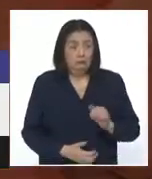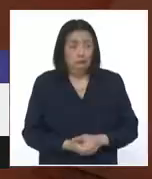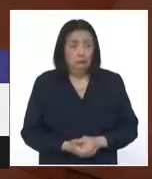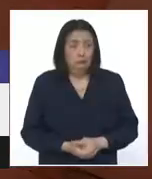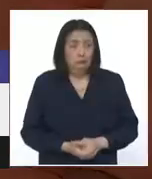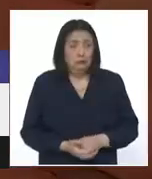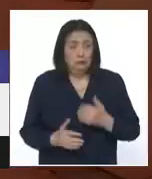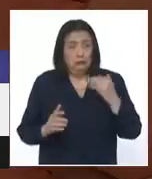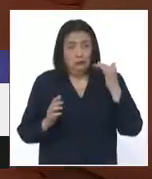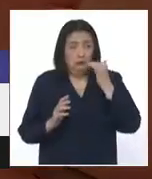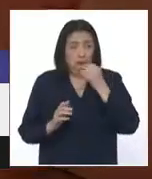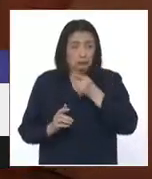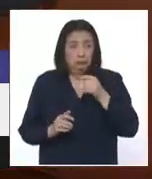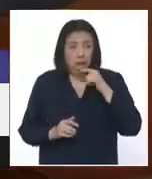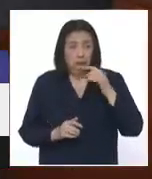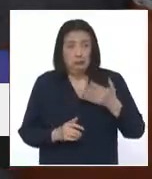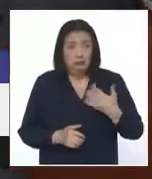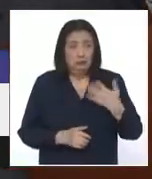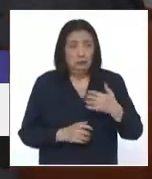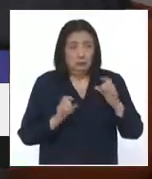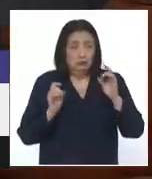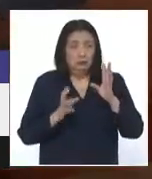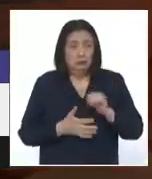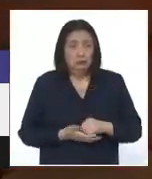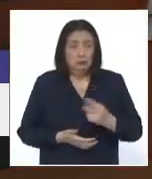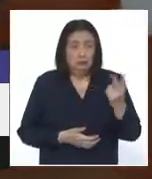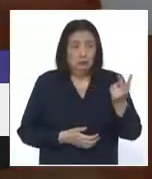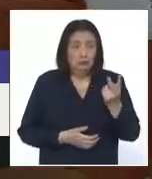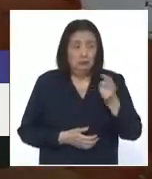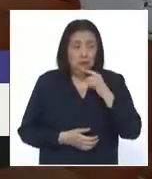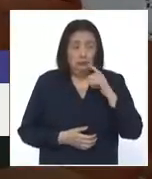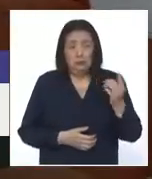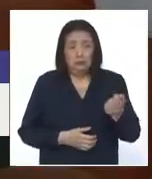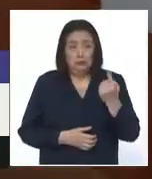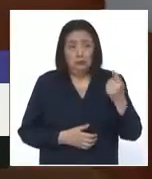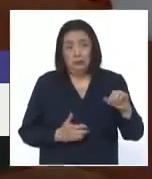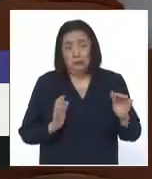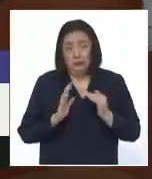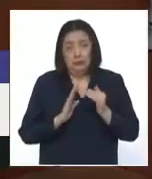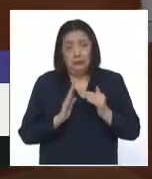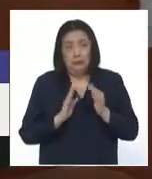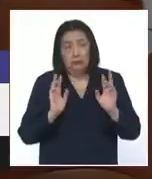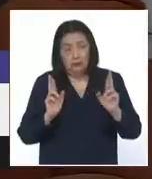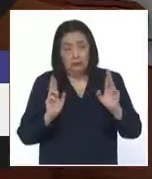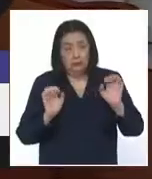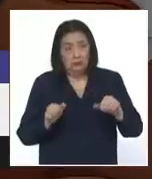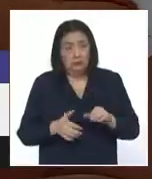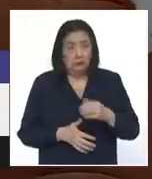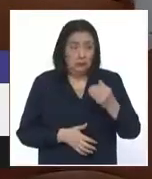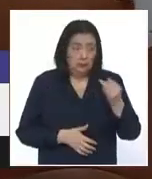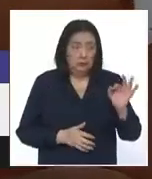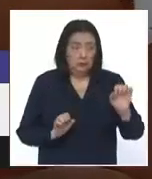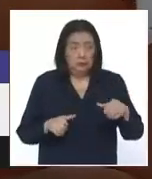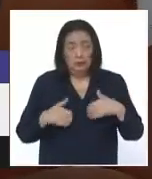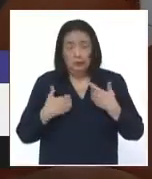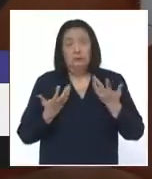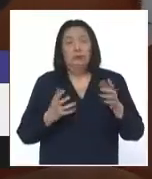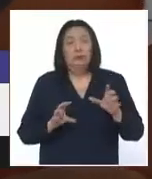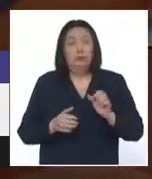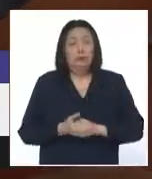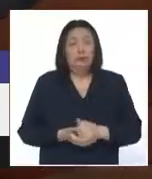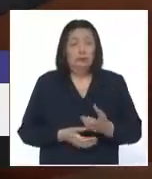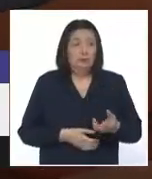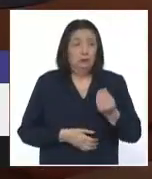La imagen de la señora de verdad es tremenda. Son dos mujeres que están solitas en casa. Ojalá algo se pueda hacer,